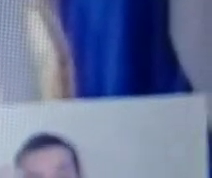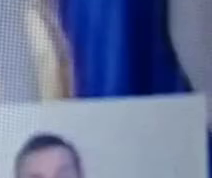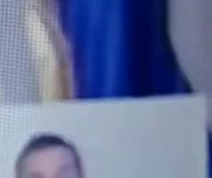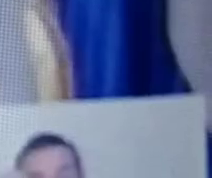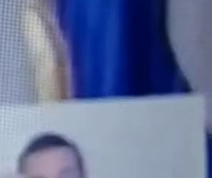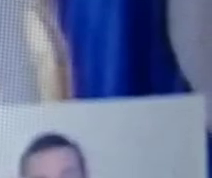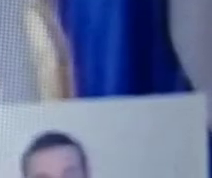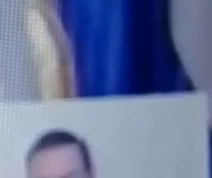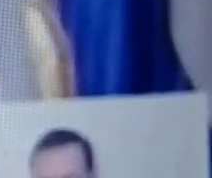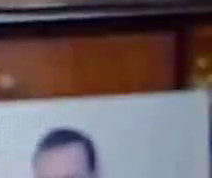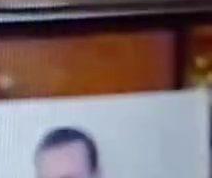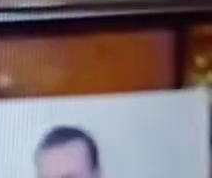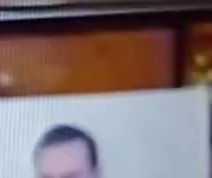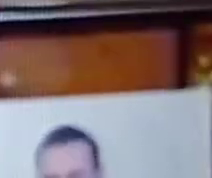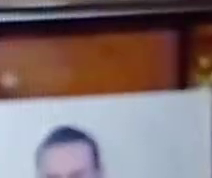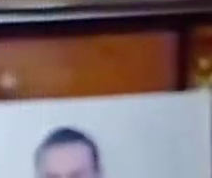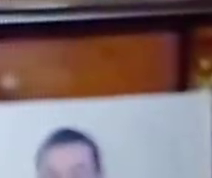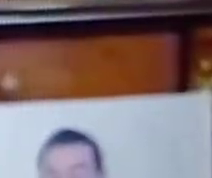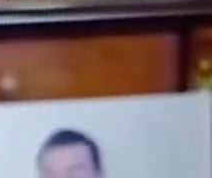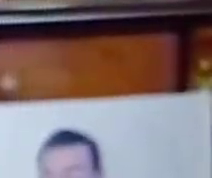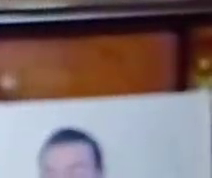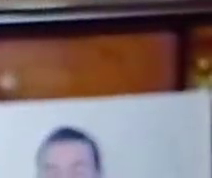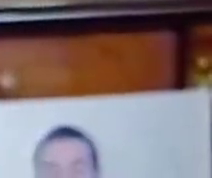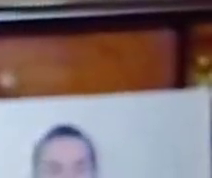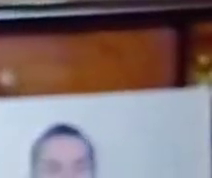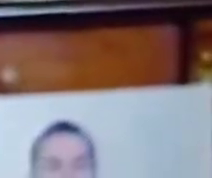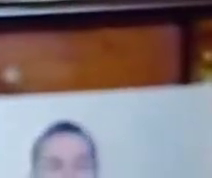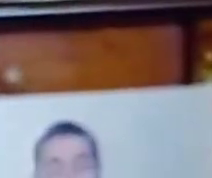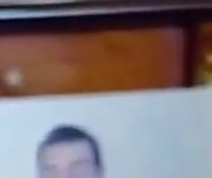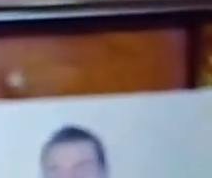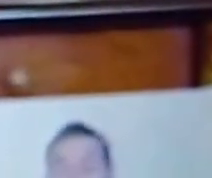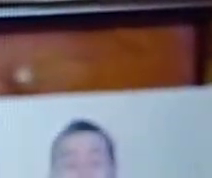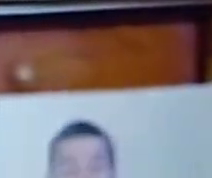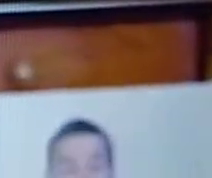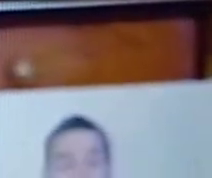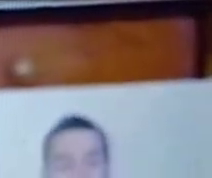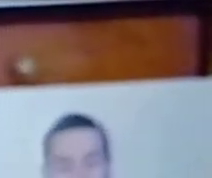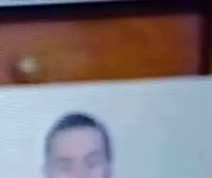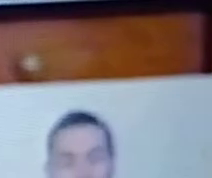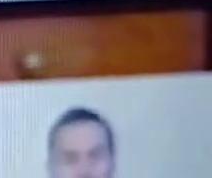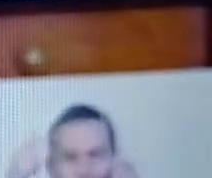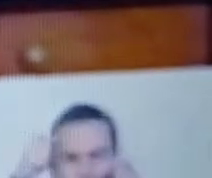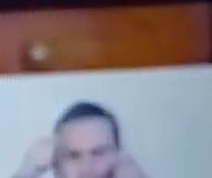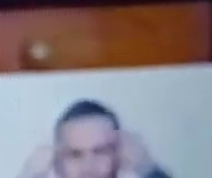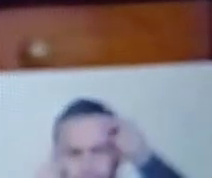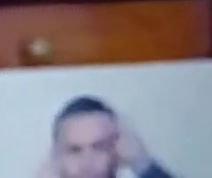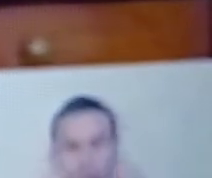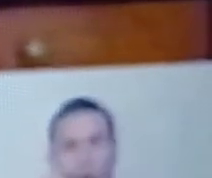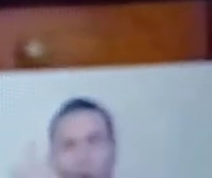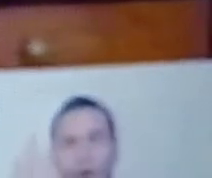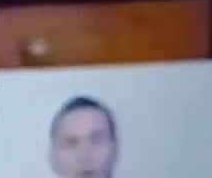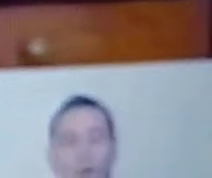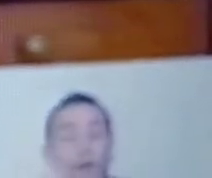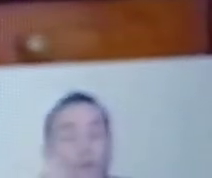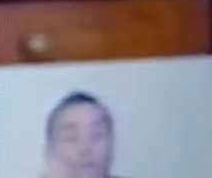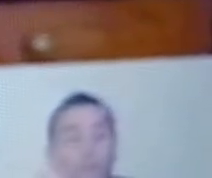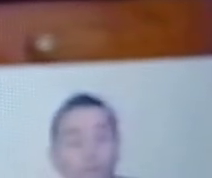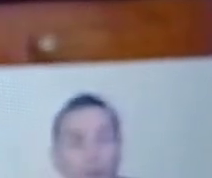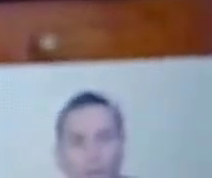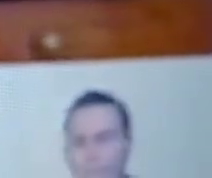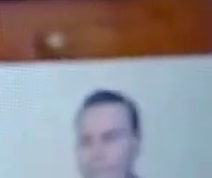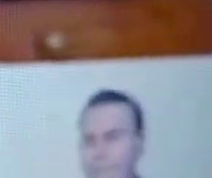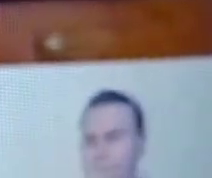el camino que la humanidad debía seguir. Fue ahí donde se formó la Organización de las Naciones Unidas, con el objetivo de mantener la paz internacional, alcanzar la seguridad